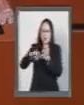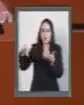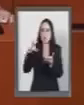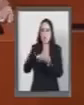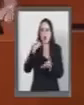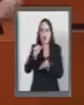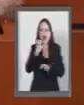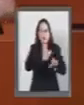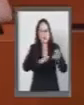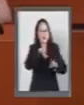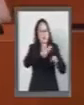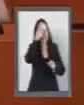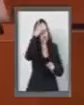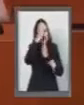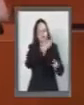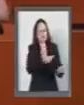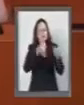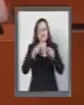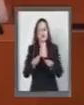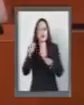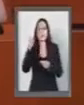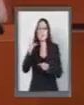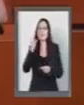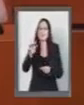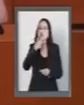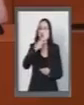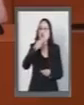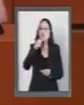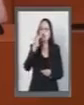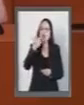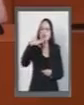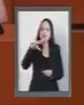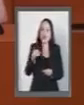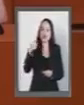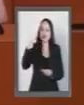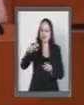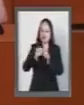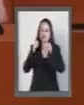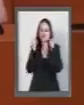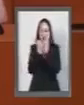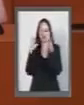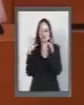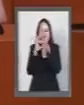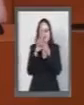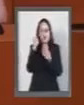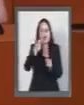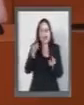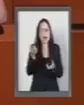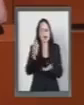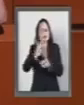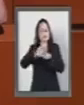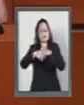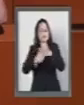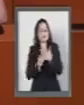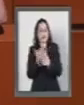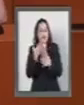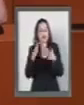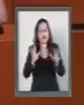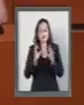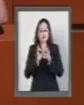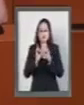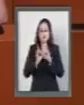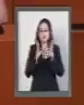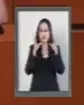prestanombres, como el señor de las sigas, su socio, que se hizo millonario de la noche a la mañana